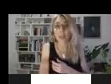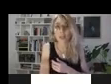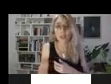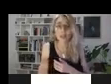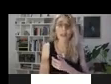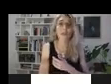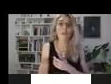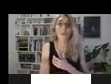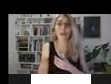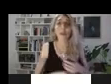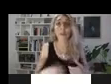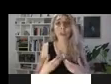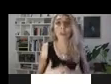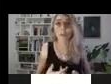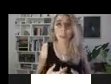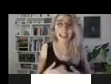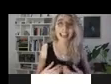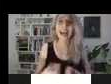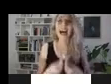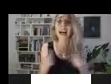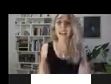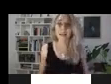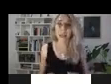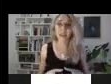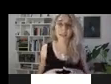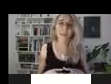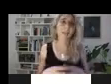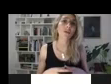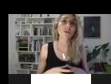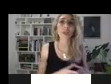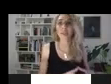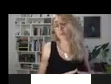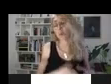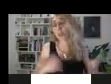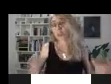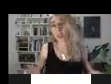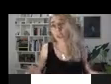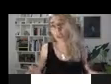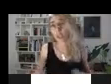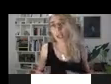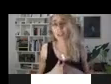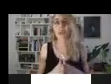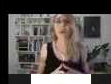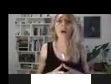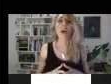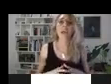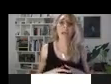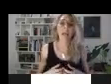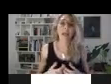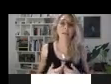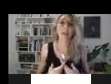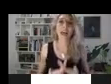como influencers y como formadores de opinión. Las academias, sin duda, muchísimo en la historia del arte, pero